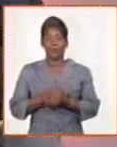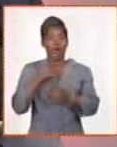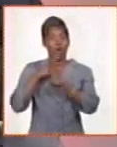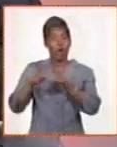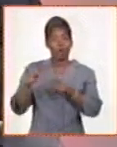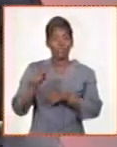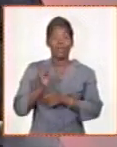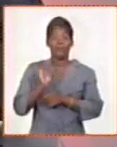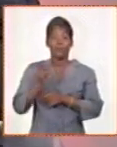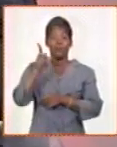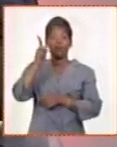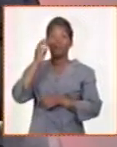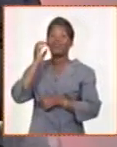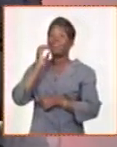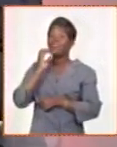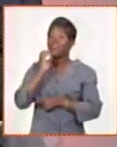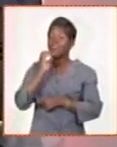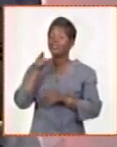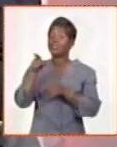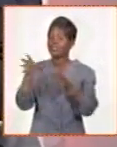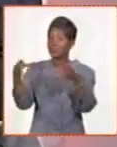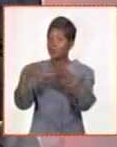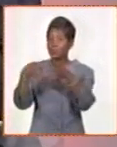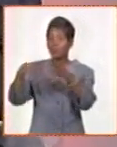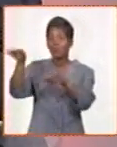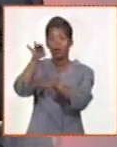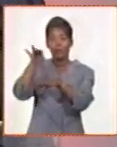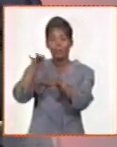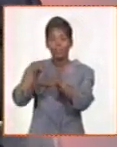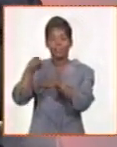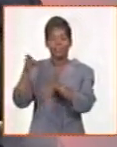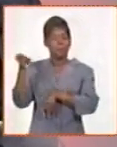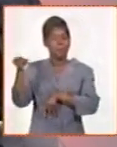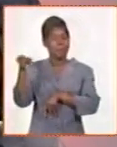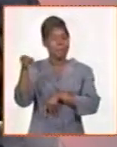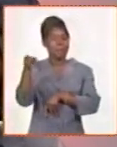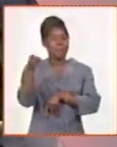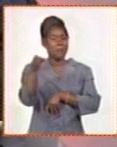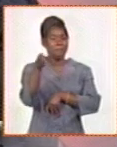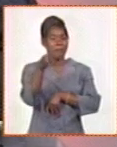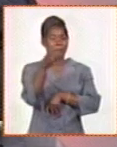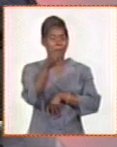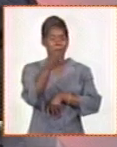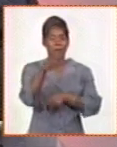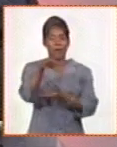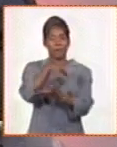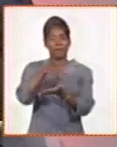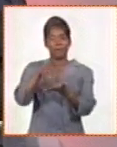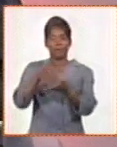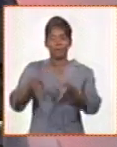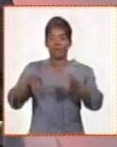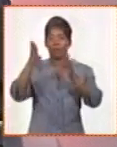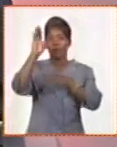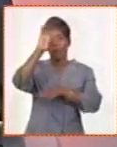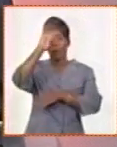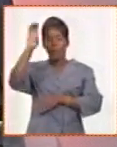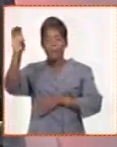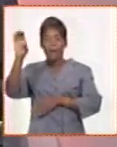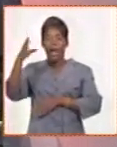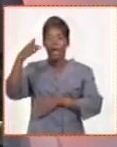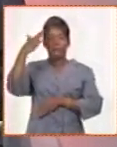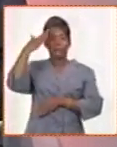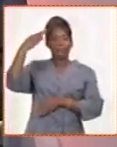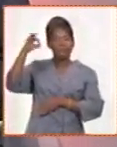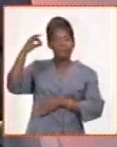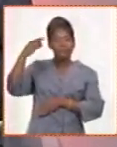su proyecto, de hacer funciones en centros psicopedagógicos, en hospitales psiquiátricos, en hogares de ancianos,